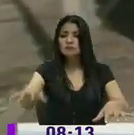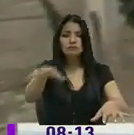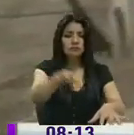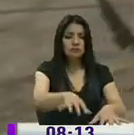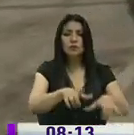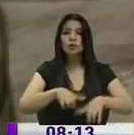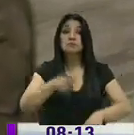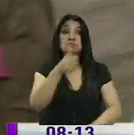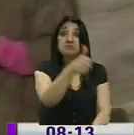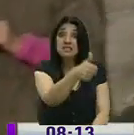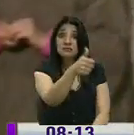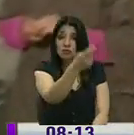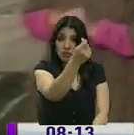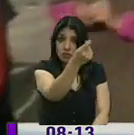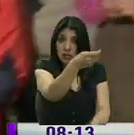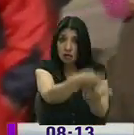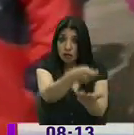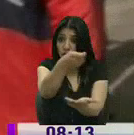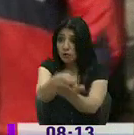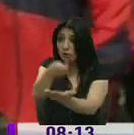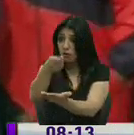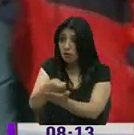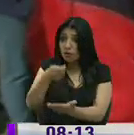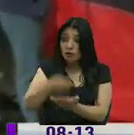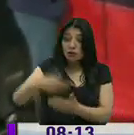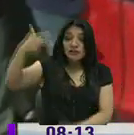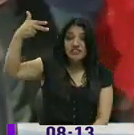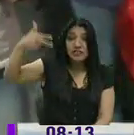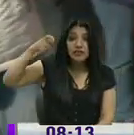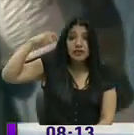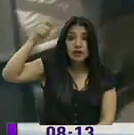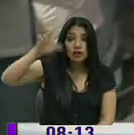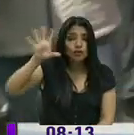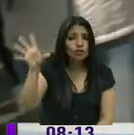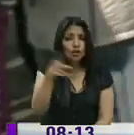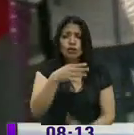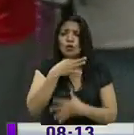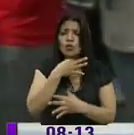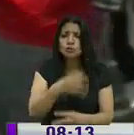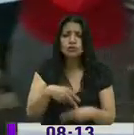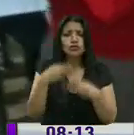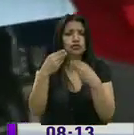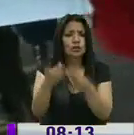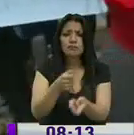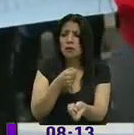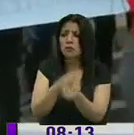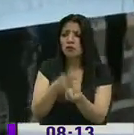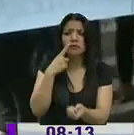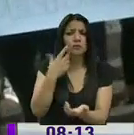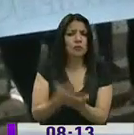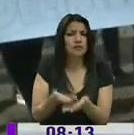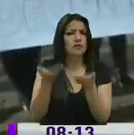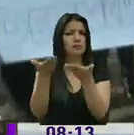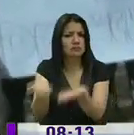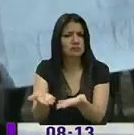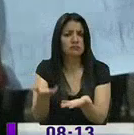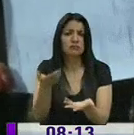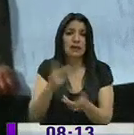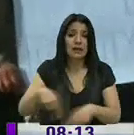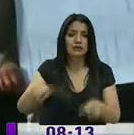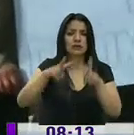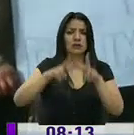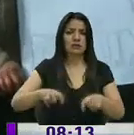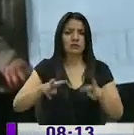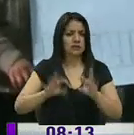a los vecinos que han colocado las cámaras de vídeo nosotros tenemos nosotros estamos gustosos de brindar todas las pruebas necesarias para que hagan la investigación